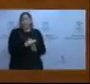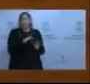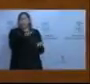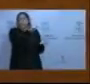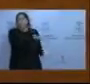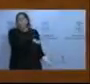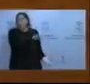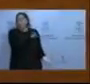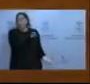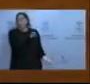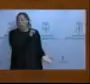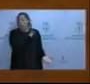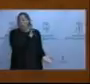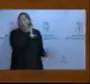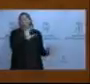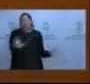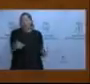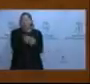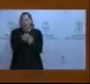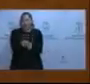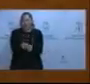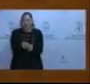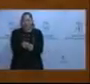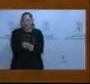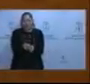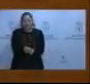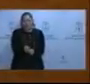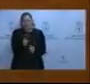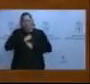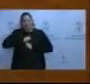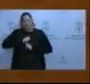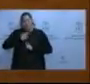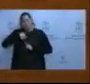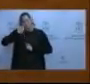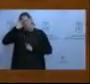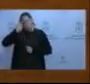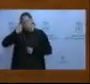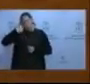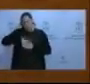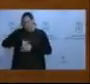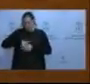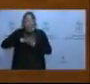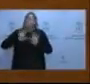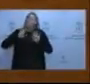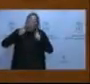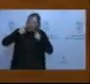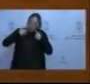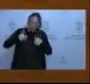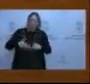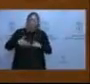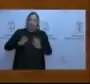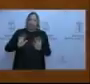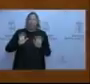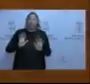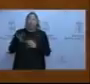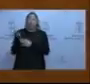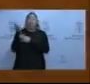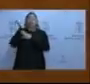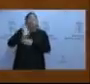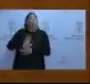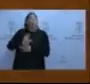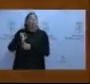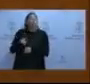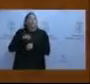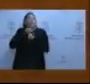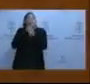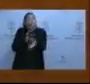pues bueno, ya me los guardo y ya veremos, ¿no? Y por eso la moción de hoy, y concluyo, lo que les traemos y lo que